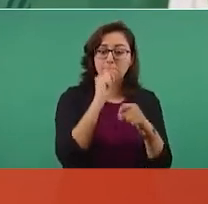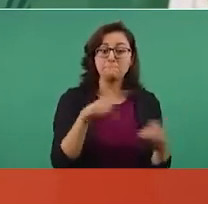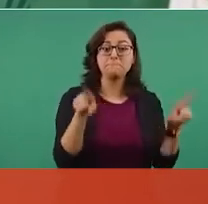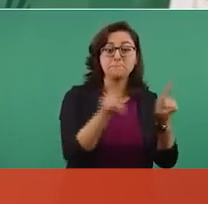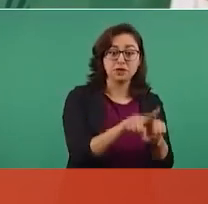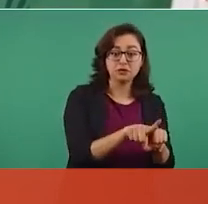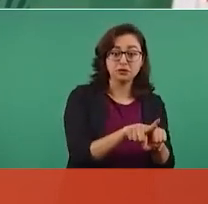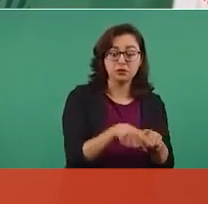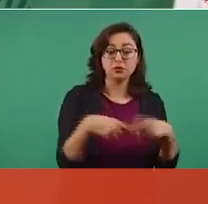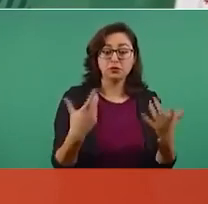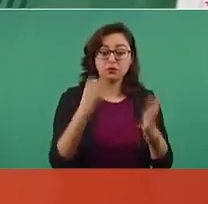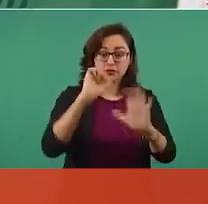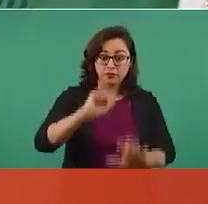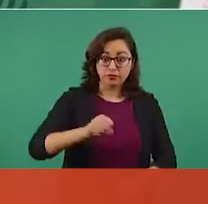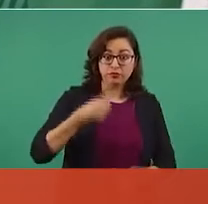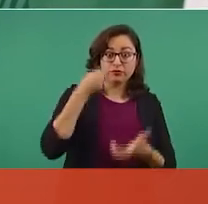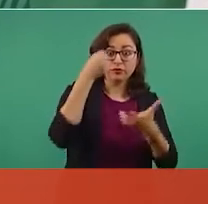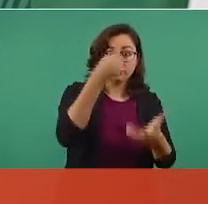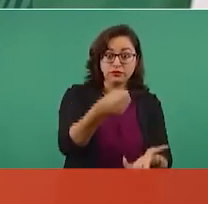Mayoría simple,